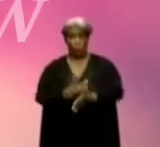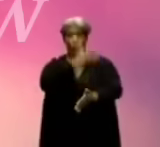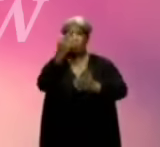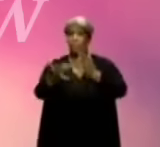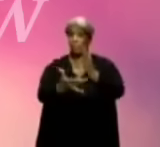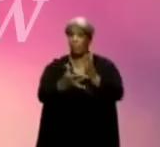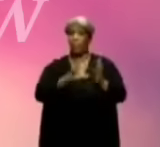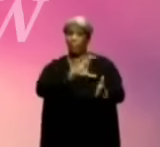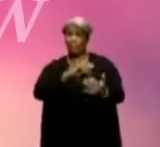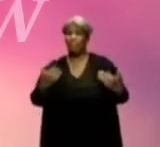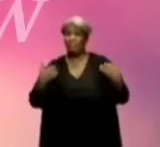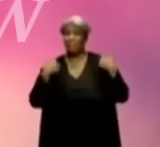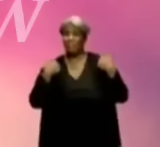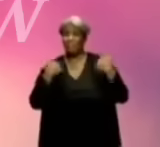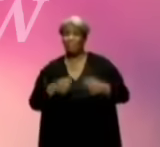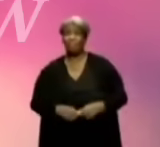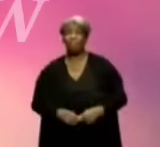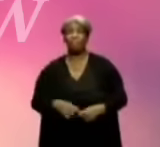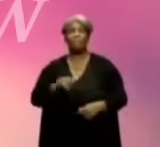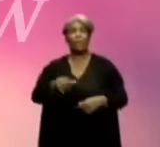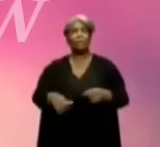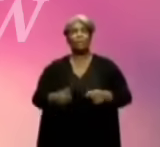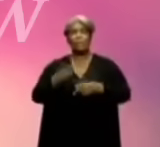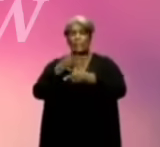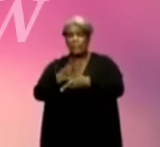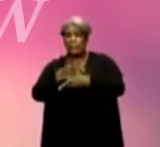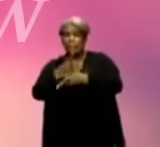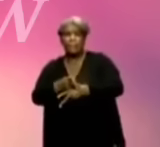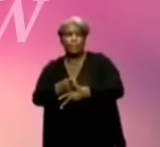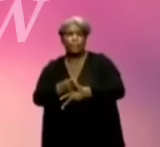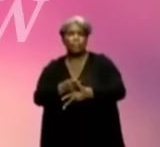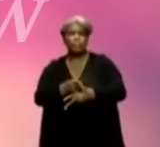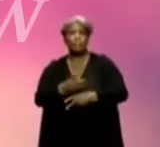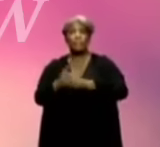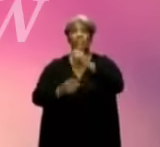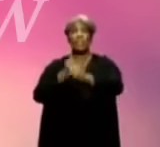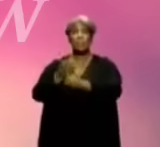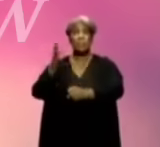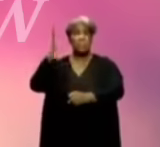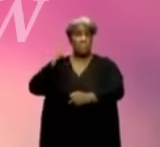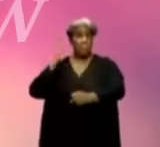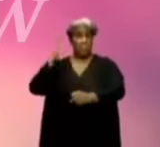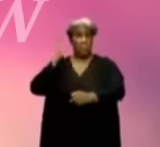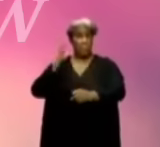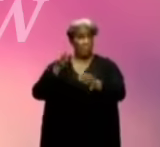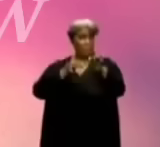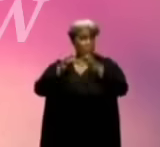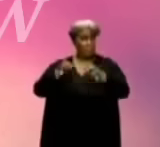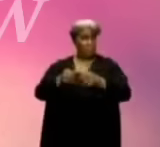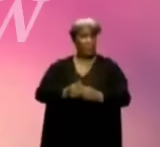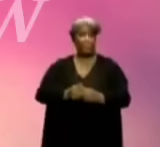tiene la policía para tratar de evitar. El año pasado, yo quiero decirte que